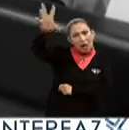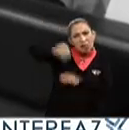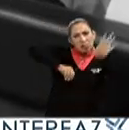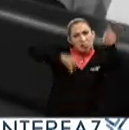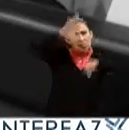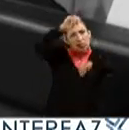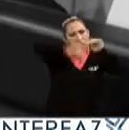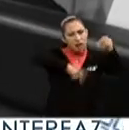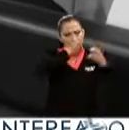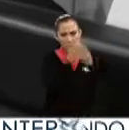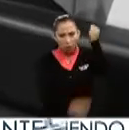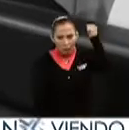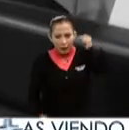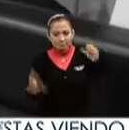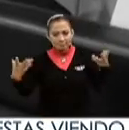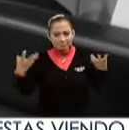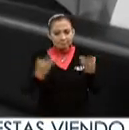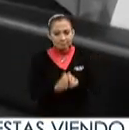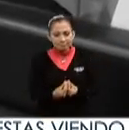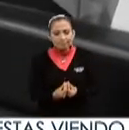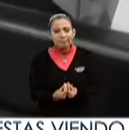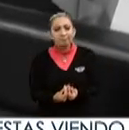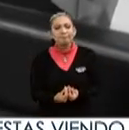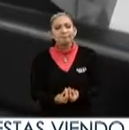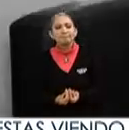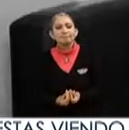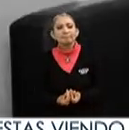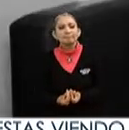un poco las dos cosas, entonces